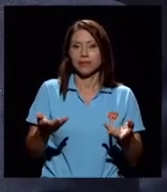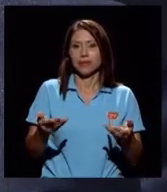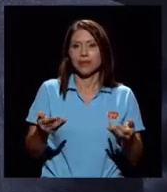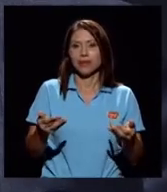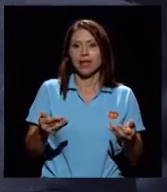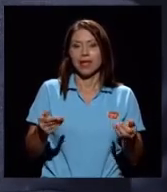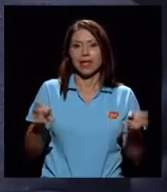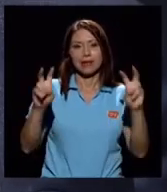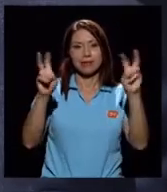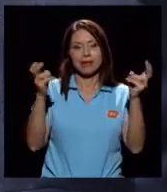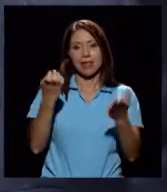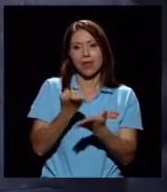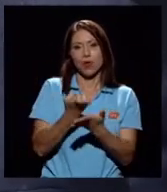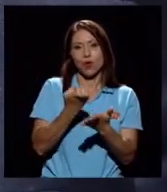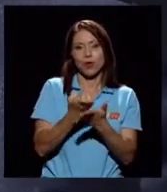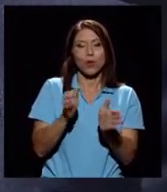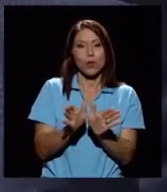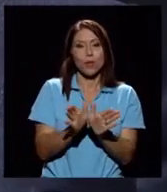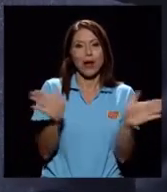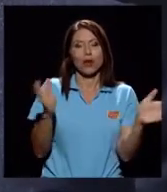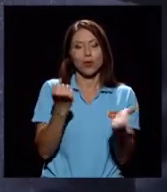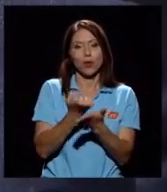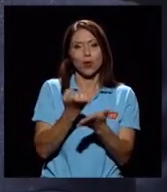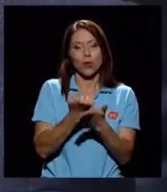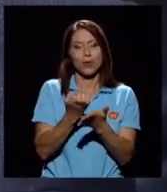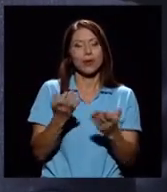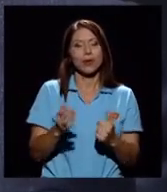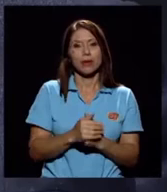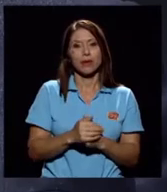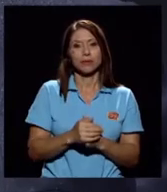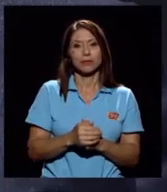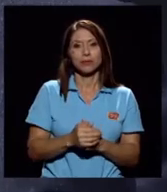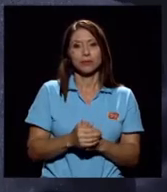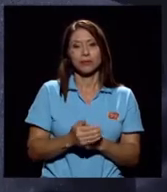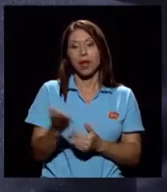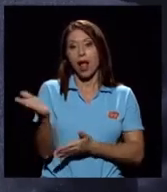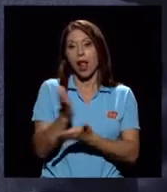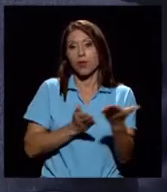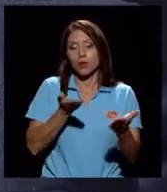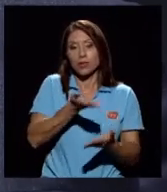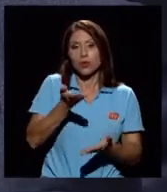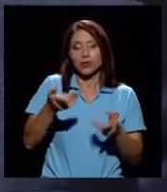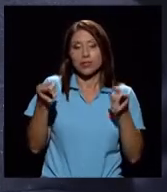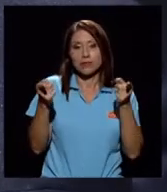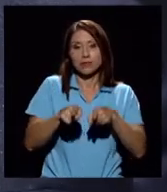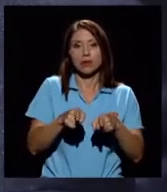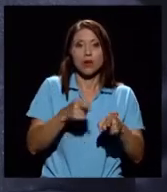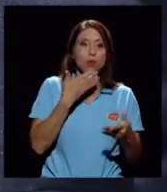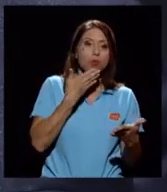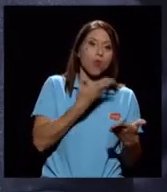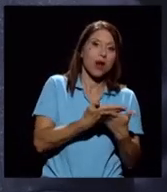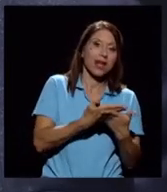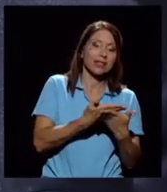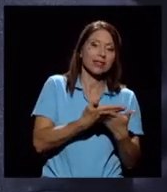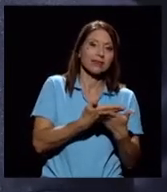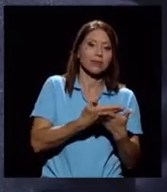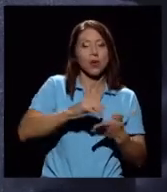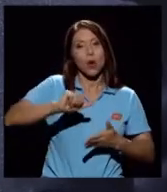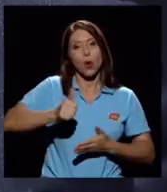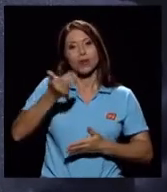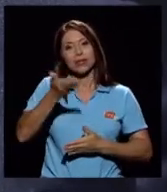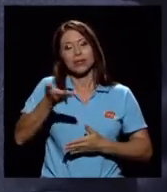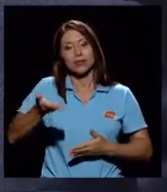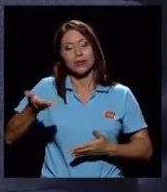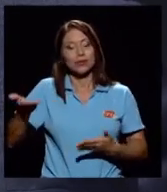económico un macroeconómico en particular es verdad algunas son buenas y otros nos han llenado